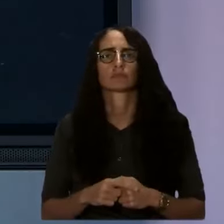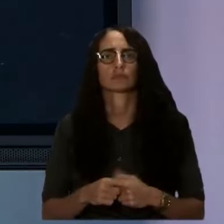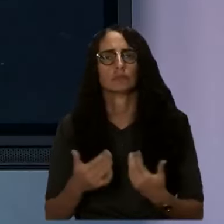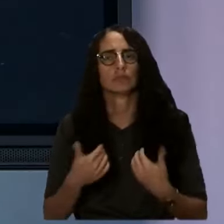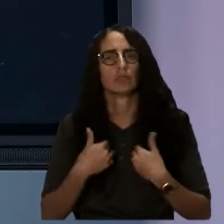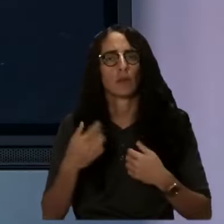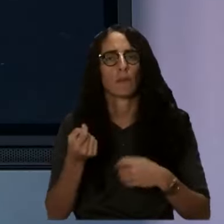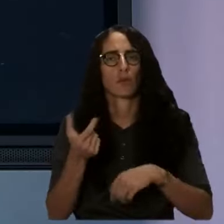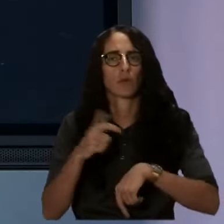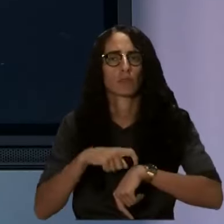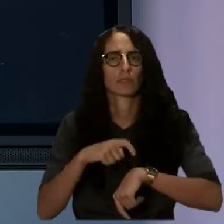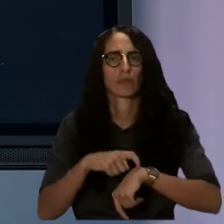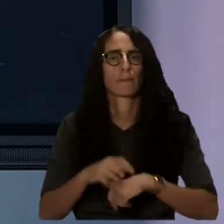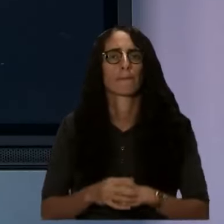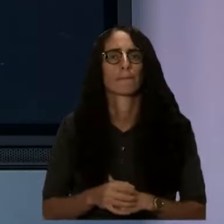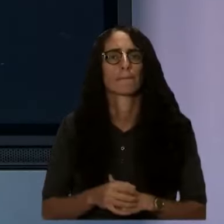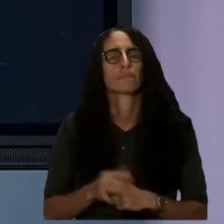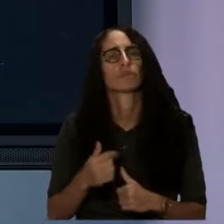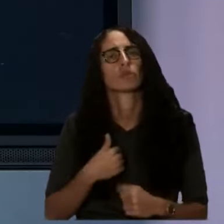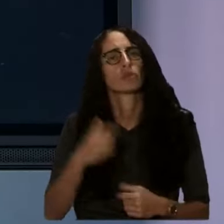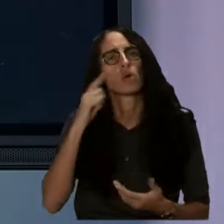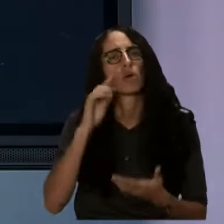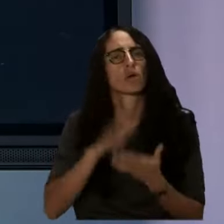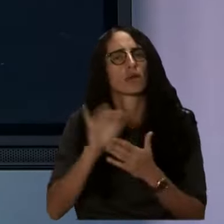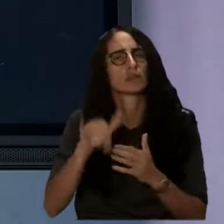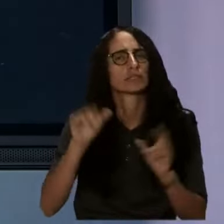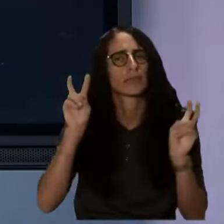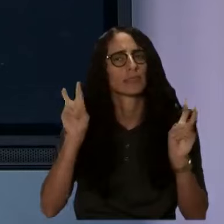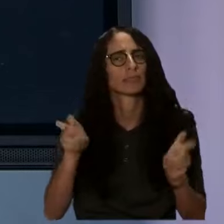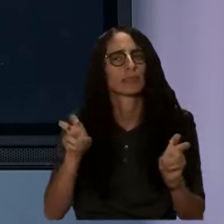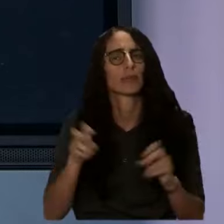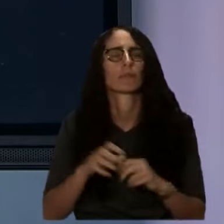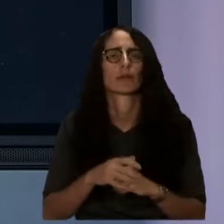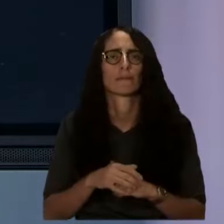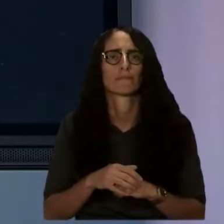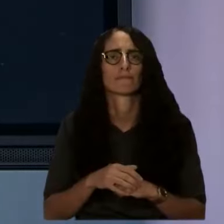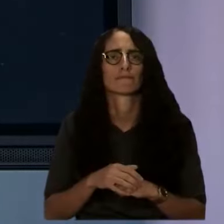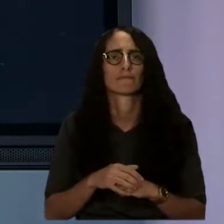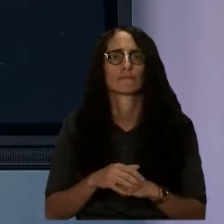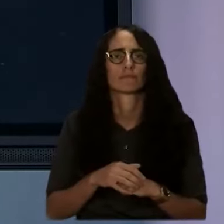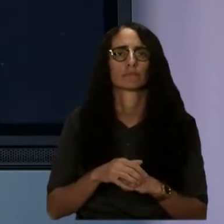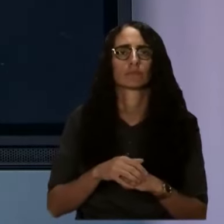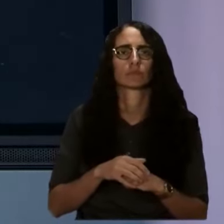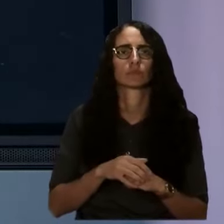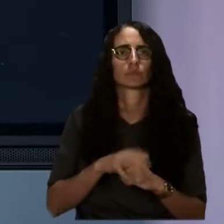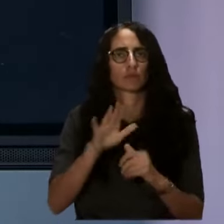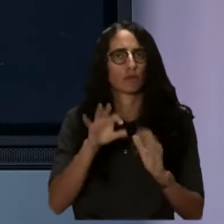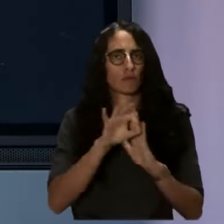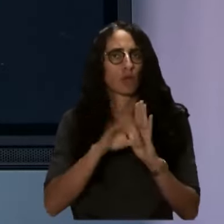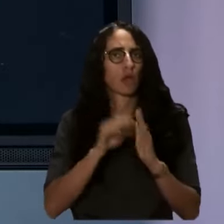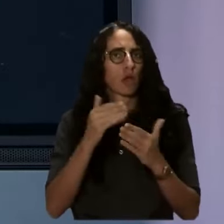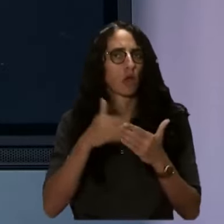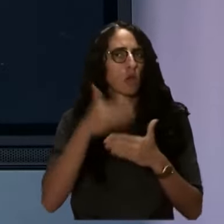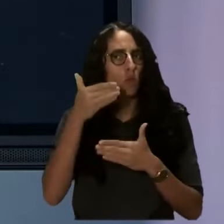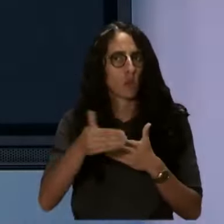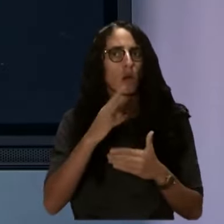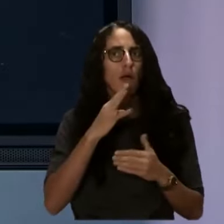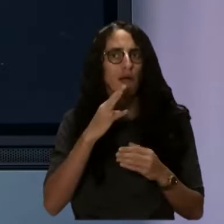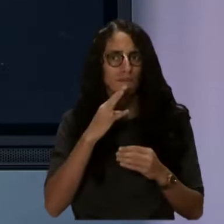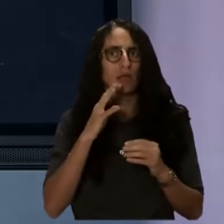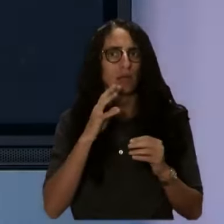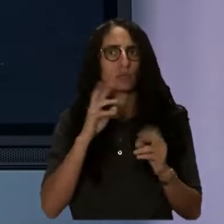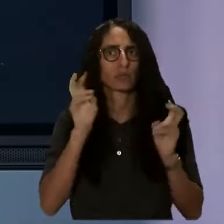tiempo ya terminamos la sección pero yo creo que este tema y me verdad le pregunto a usted fiscal podemos tocarlo más adelante porque es un tema